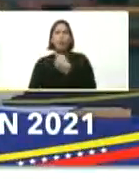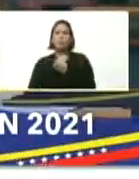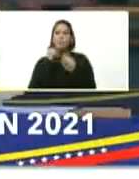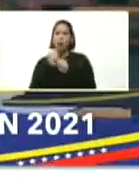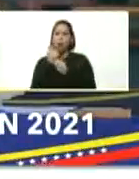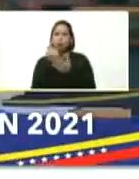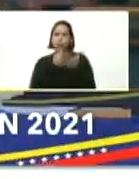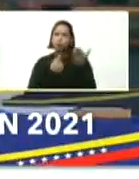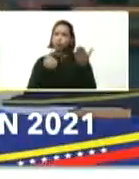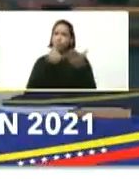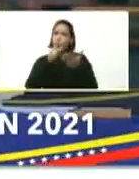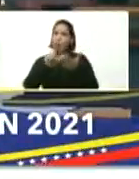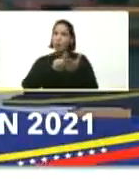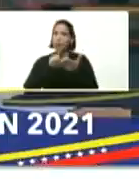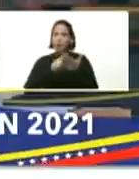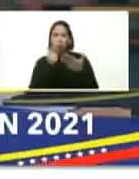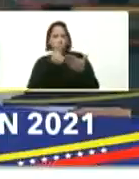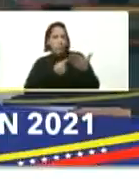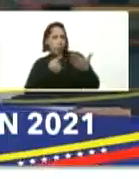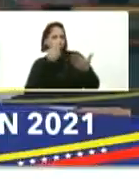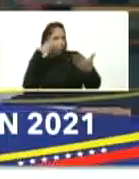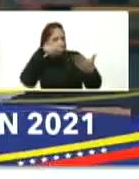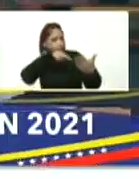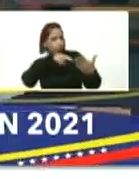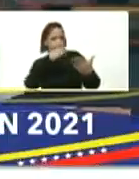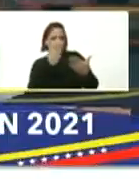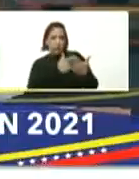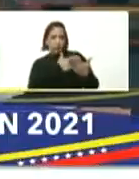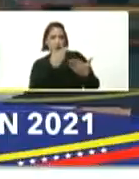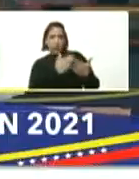ilustración, los dibujos,